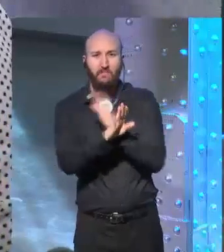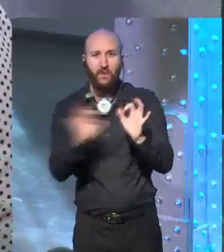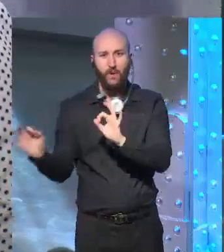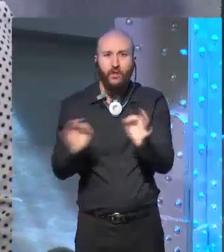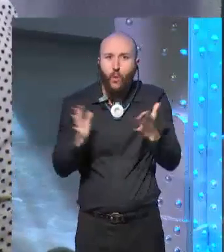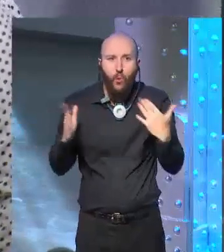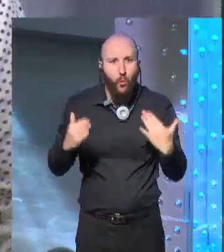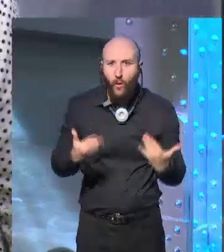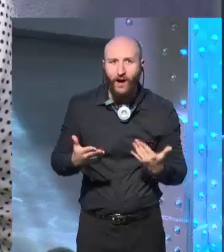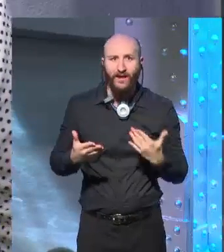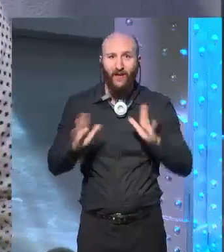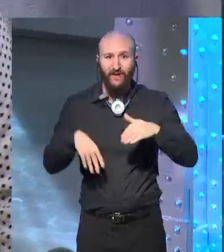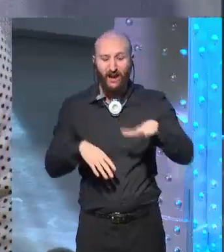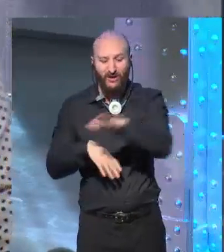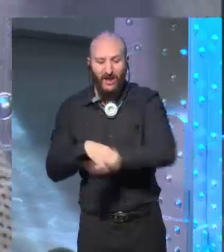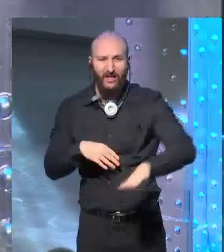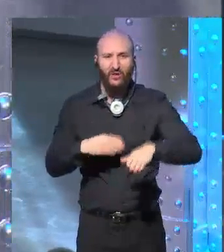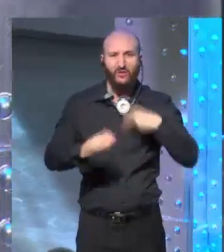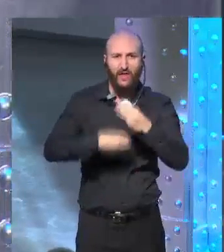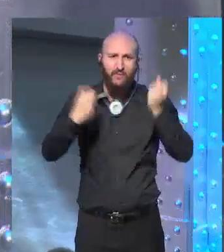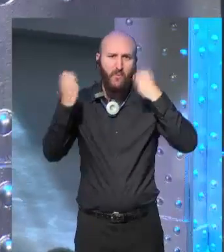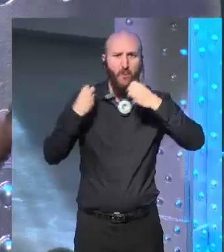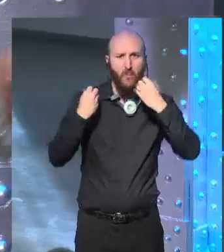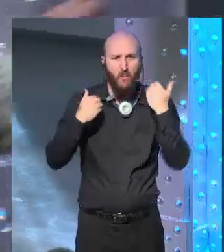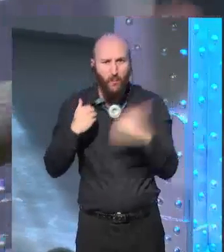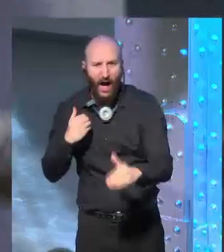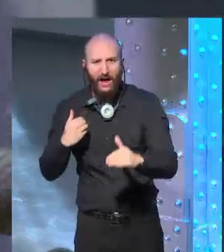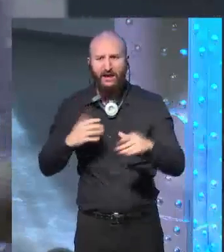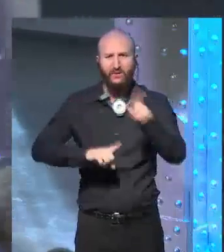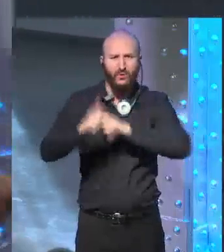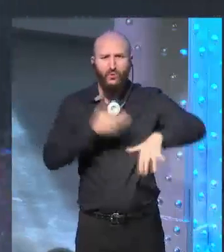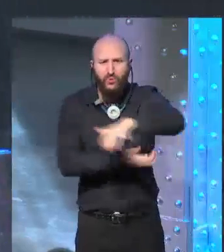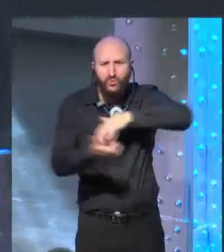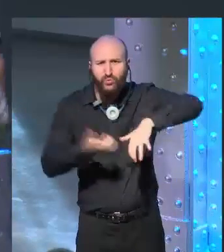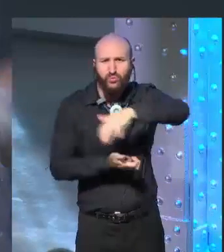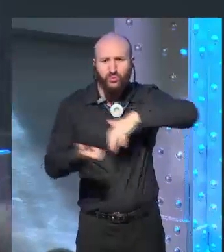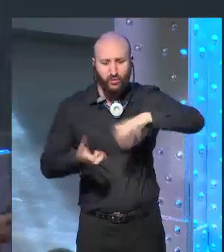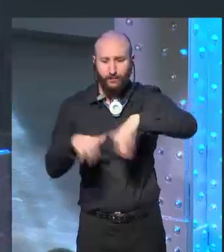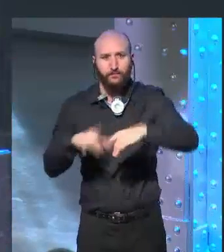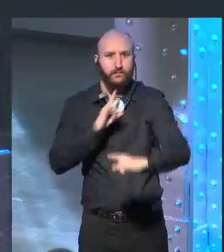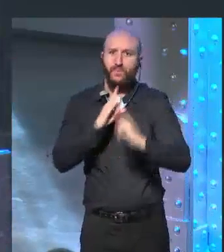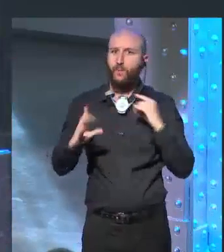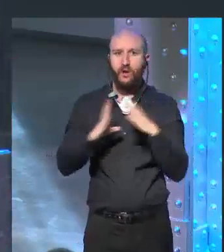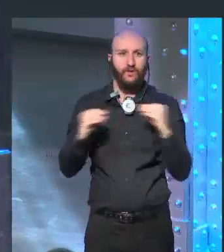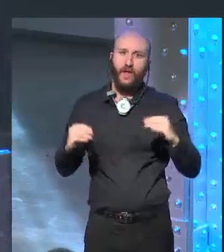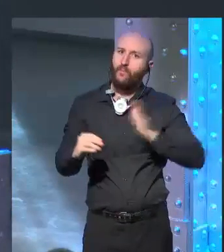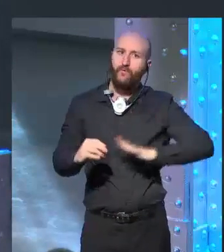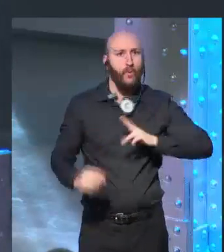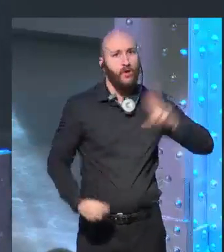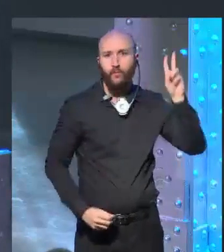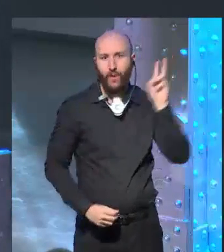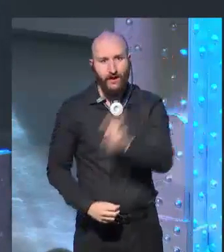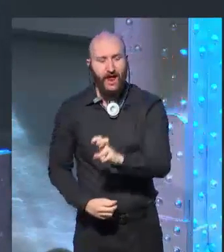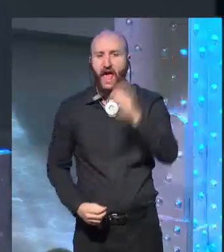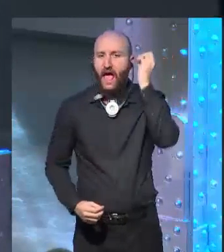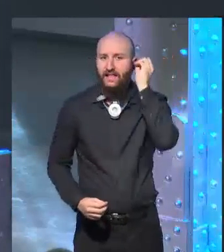haciendo cosas malas, se metían en líos y nos llamaban a la universidad y nos pedían, ¿podéis venir y hablar a